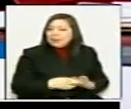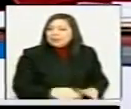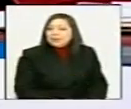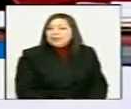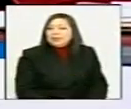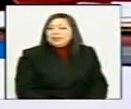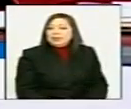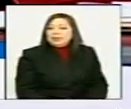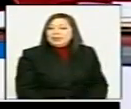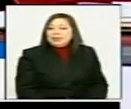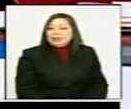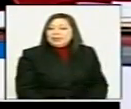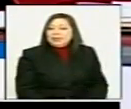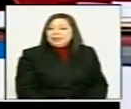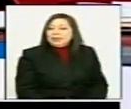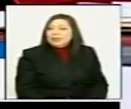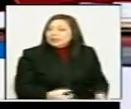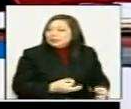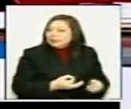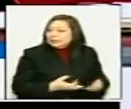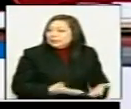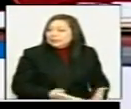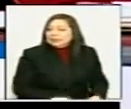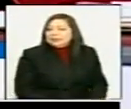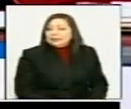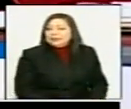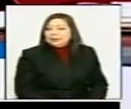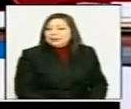los felicito, estoy orgulloso de la gente